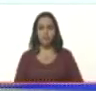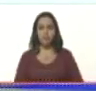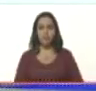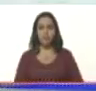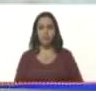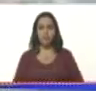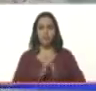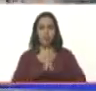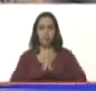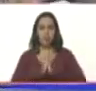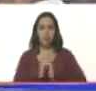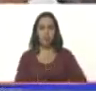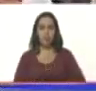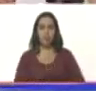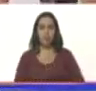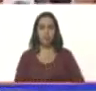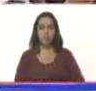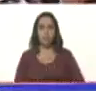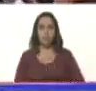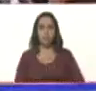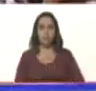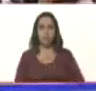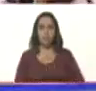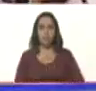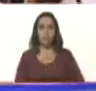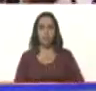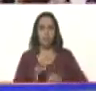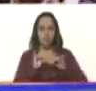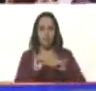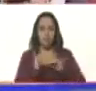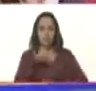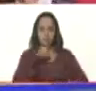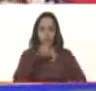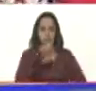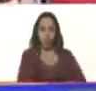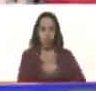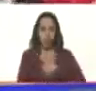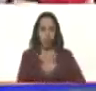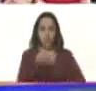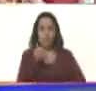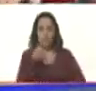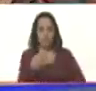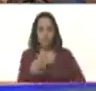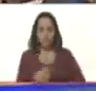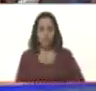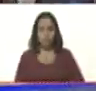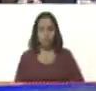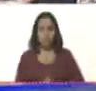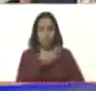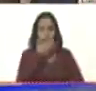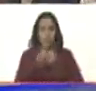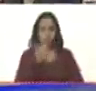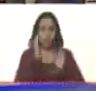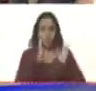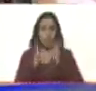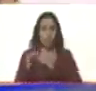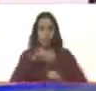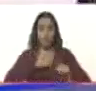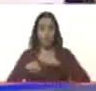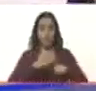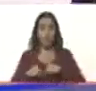Por favor, mientras Emilio le dan un micrófono, yo les digo, mientras mejor esté organizado este